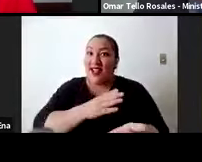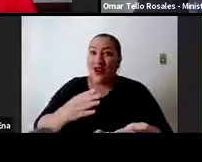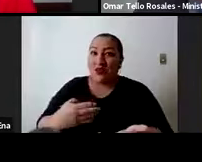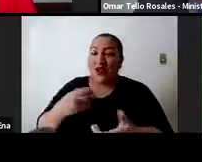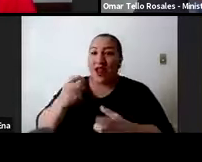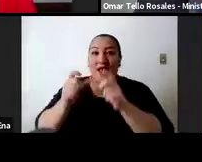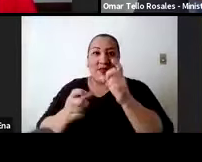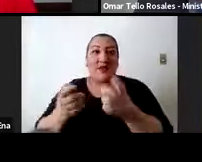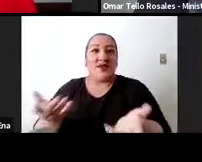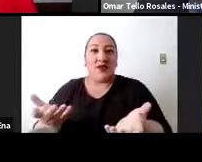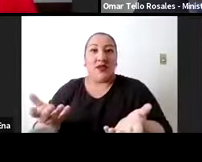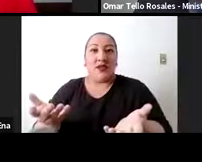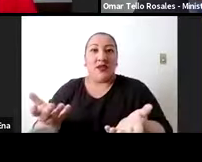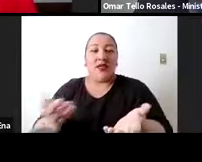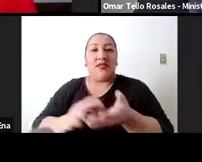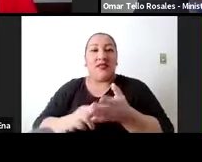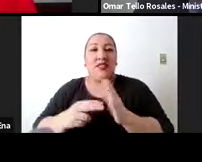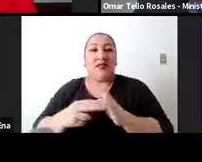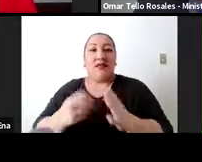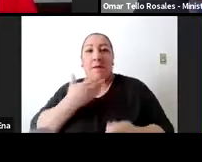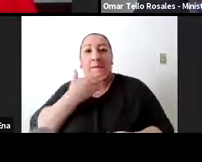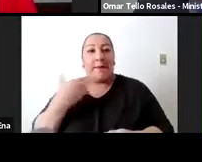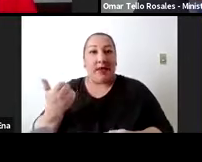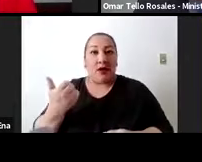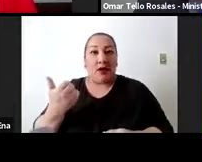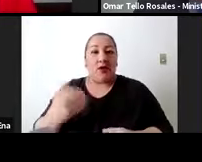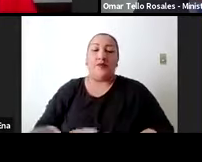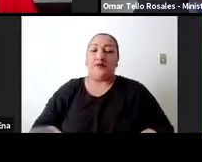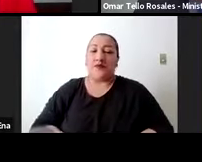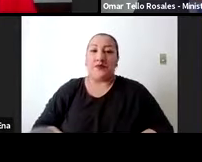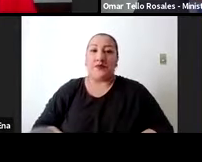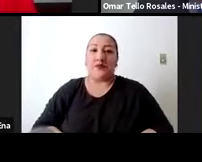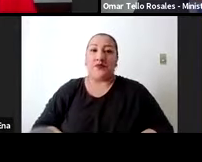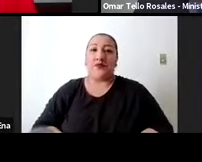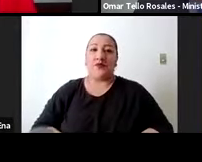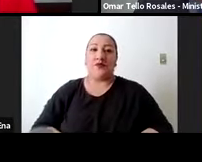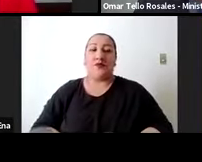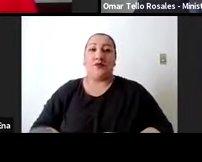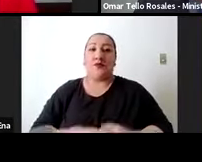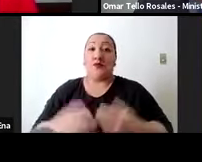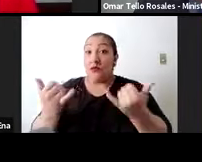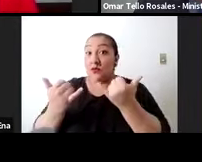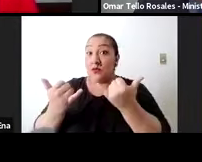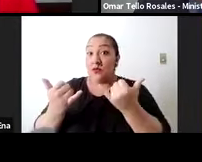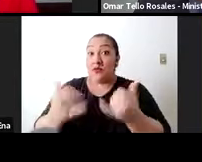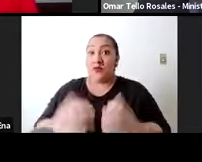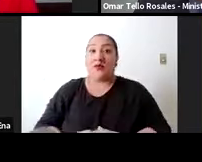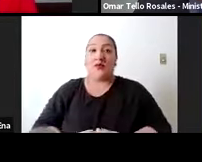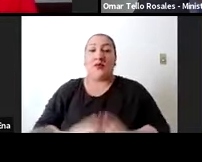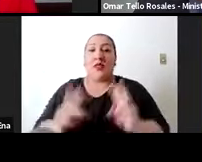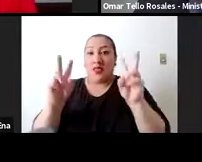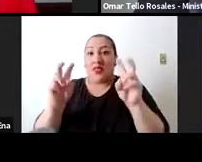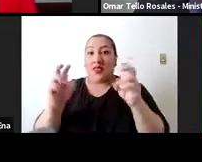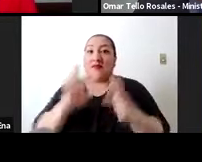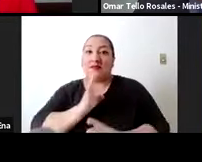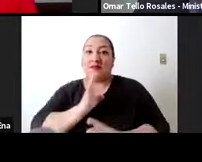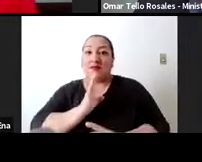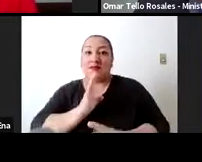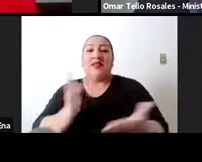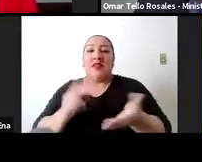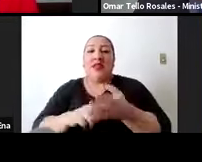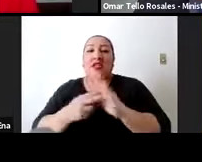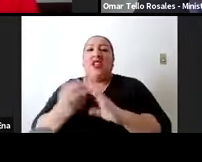mejor. En esta ocasión, el tema que vamos a tratar es el de las canastas familiares, y le hemos